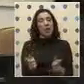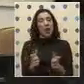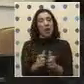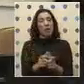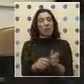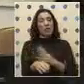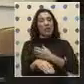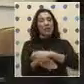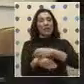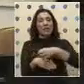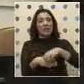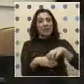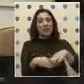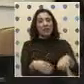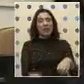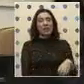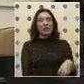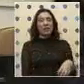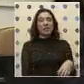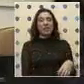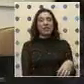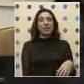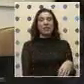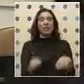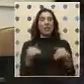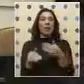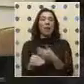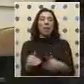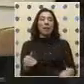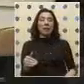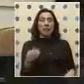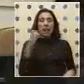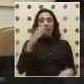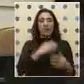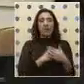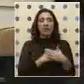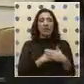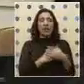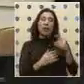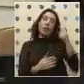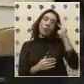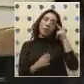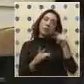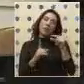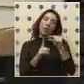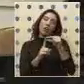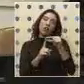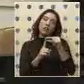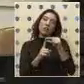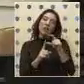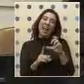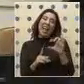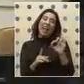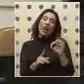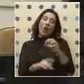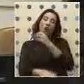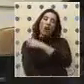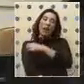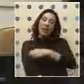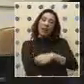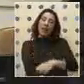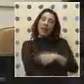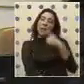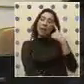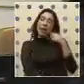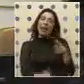comisión de descentralización que convocó la presidenta Bachelet considere este concepto eco-regionalista de tal